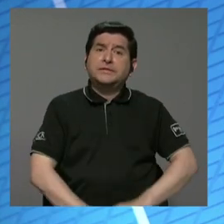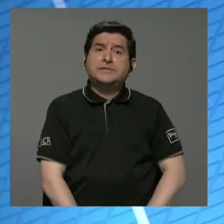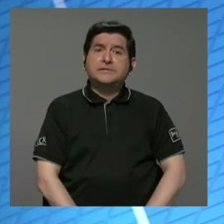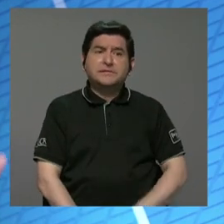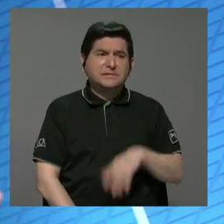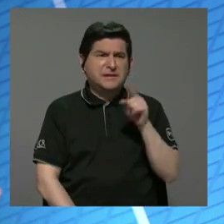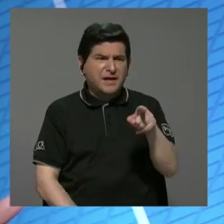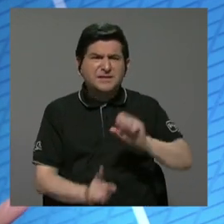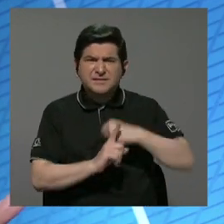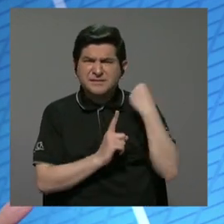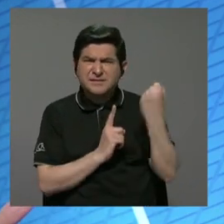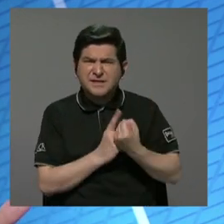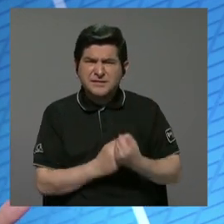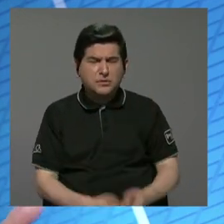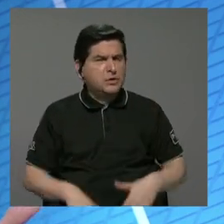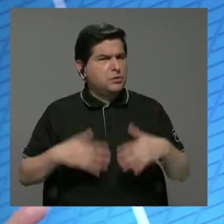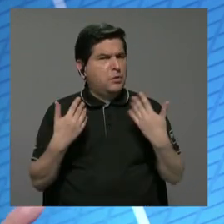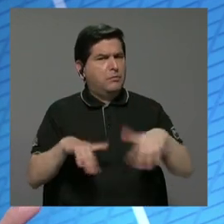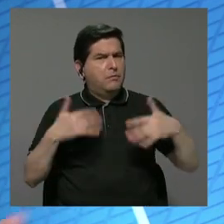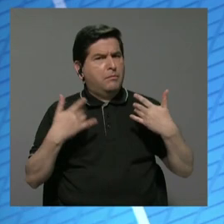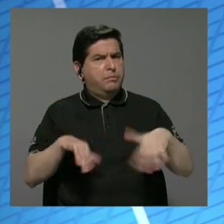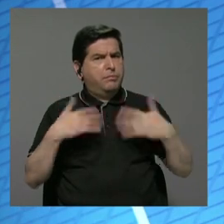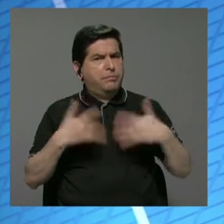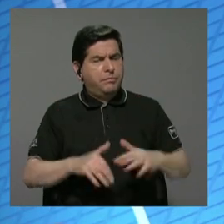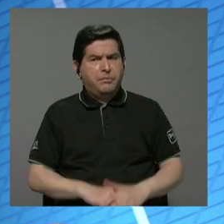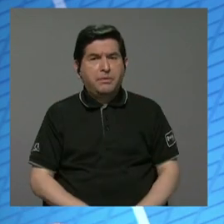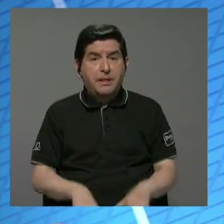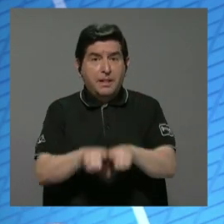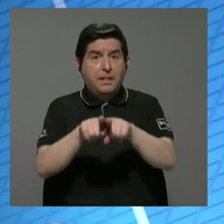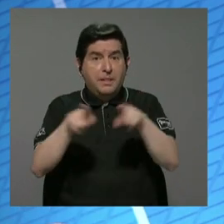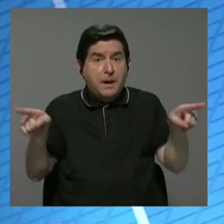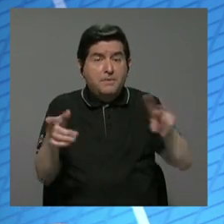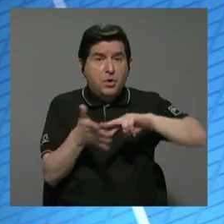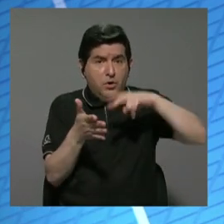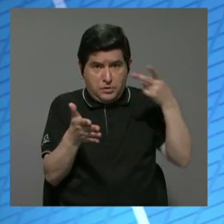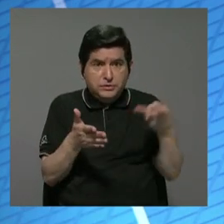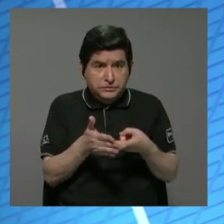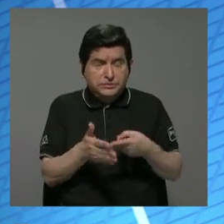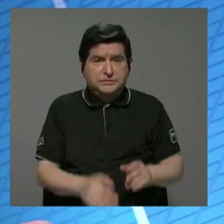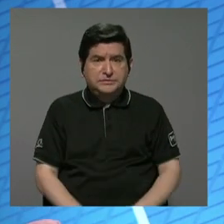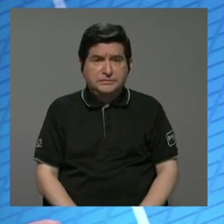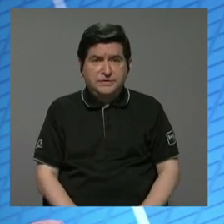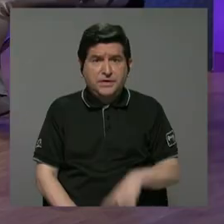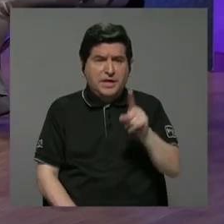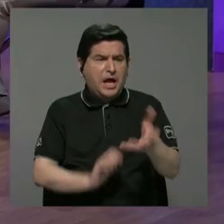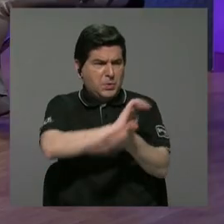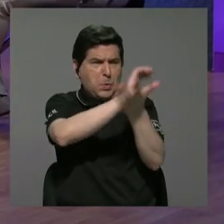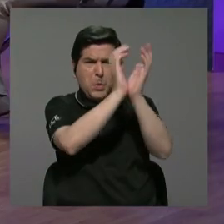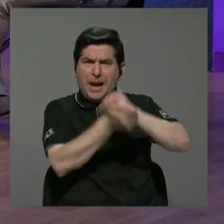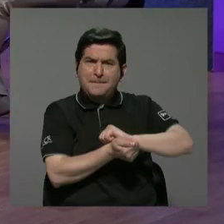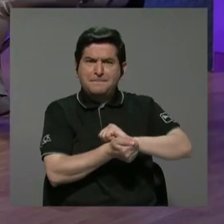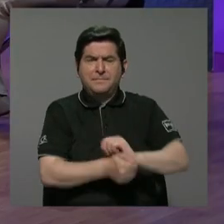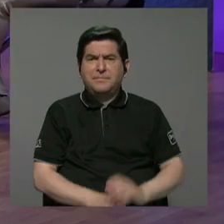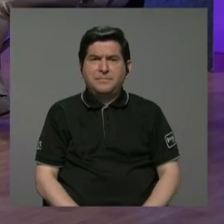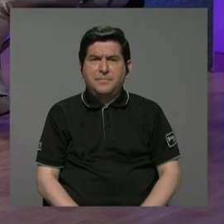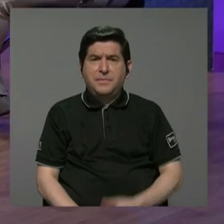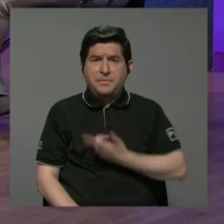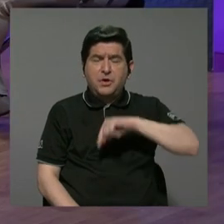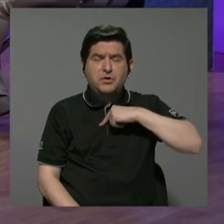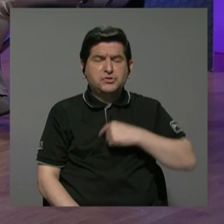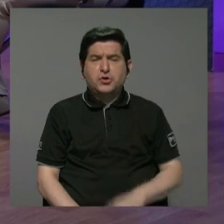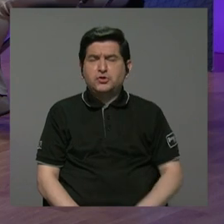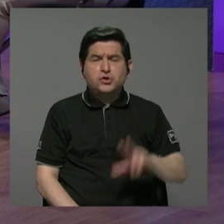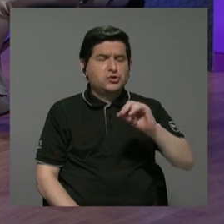esto es muy, muy fuerte porque efectivamente tampoco es que se está generando, digamos, un cambio. Simple y sencillamente estamos